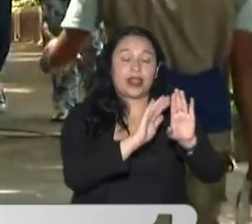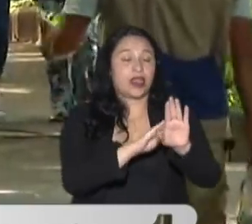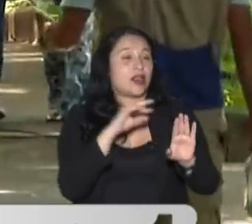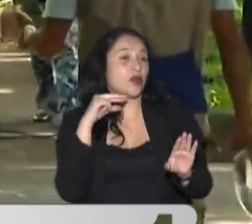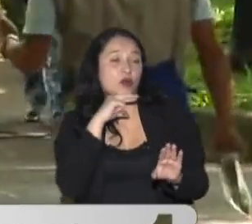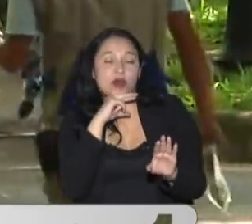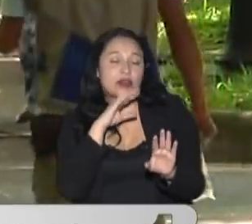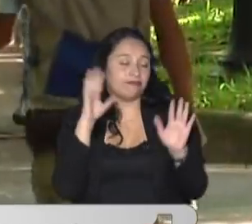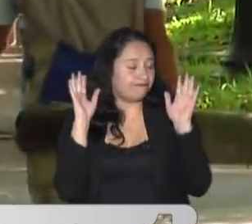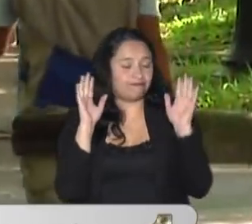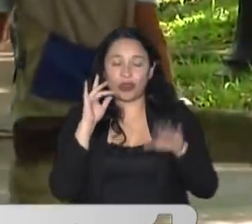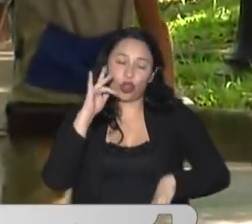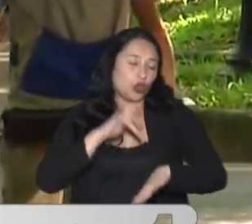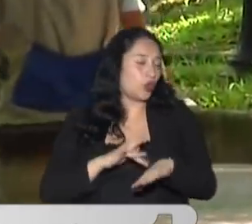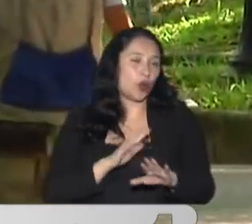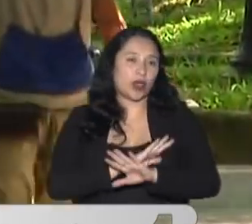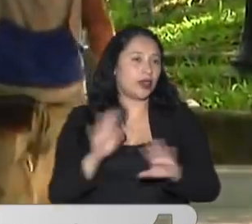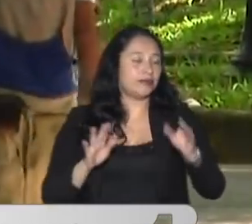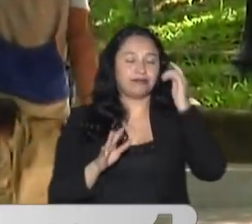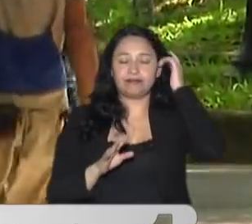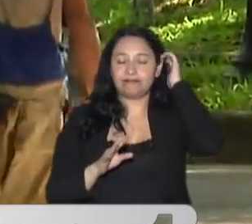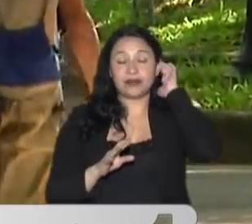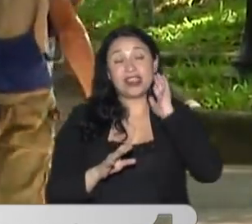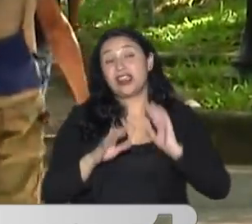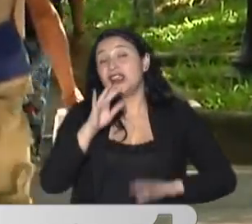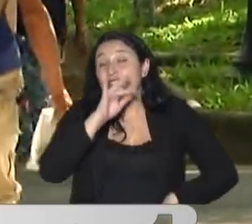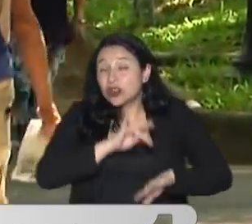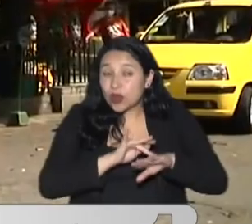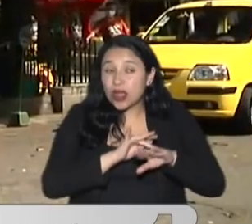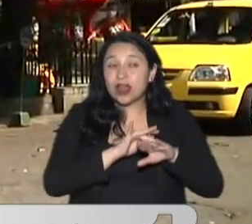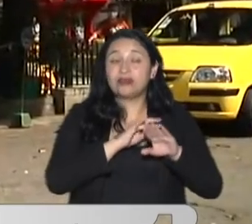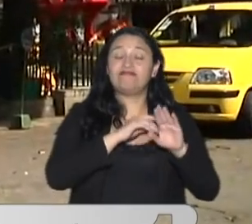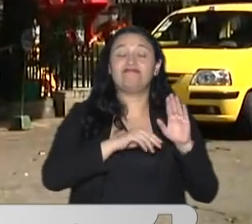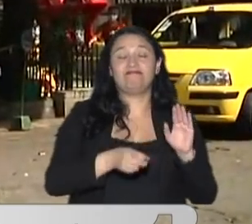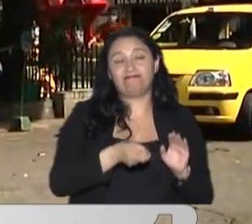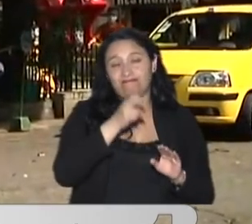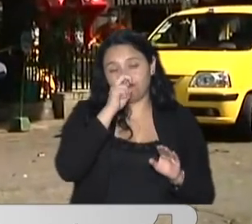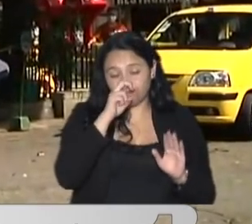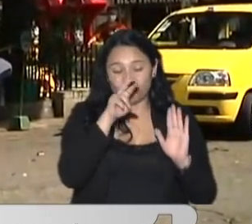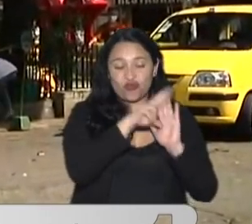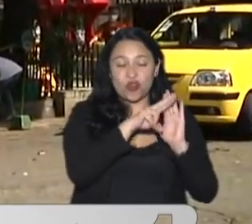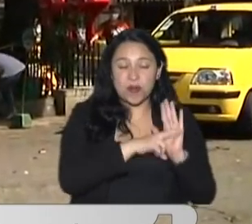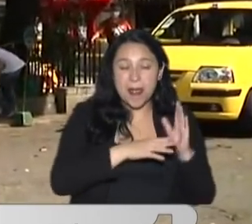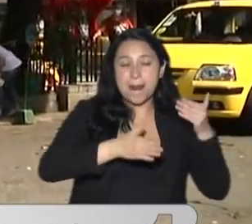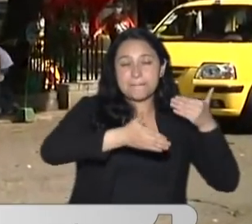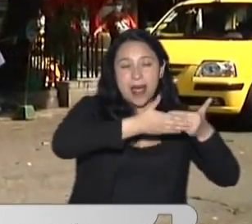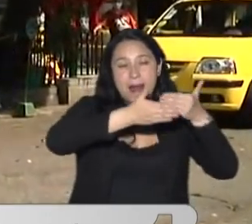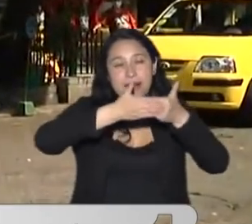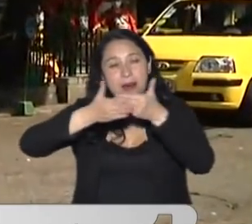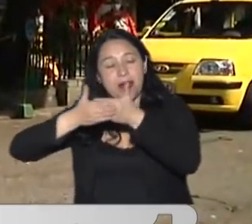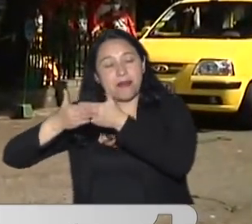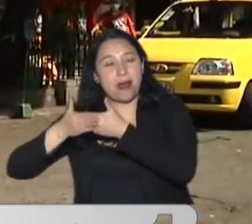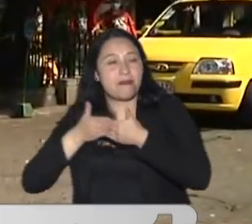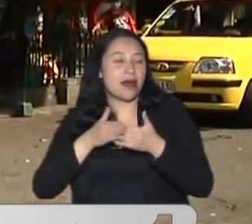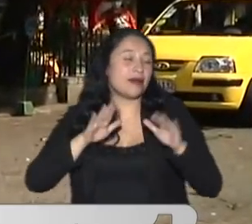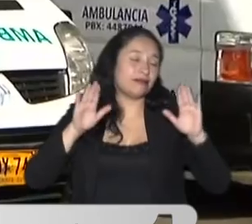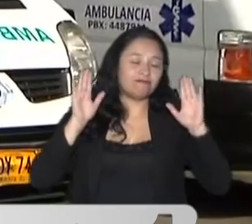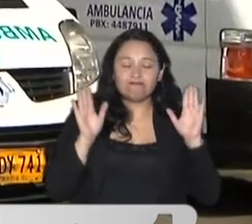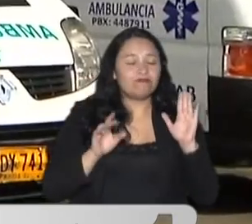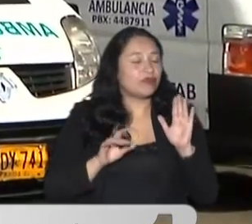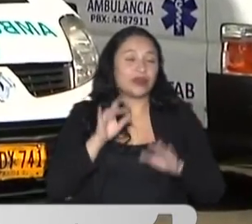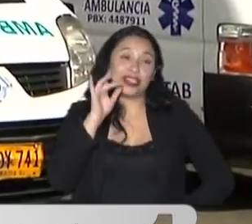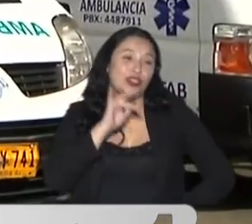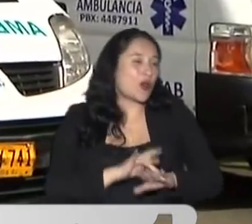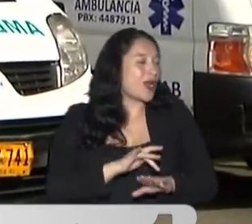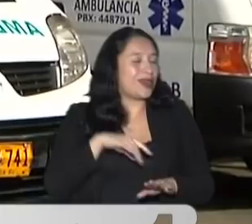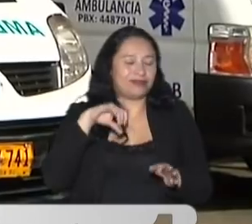hacerla, ni tampoco para asumir algunas restricciones, siempre y cuando consideremos que sean totalmente